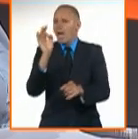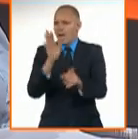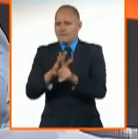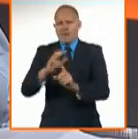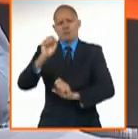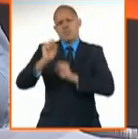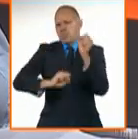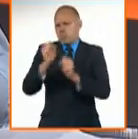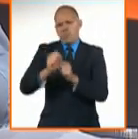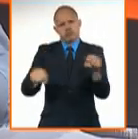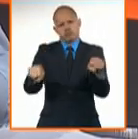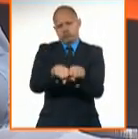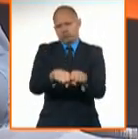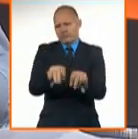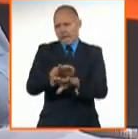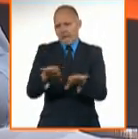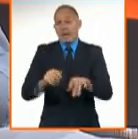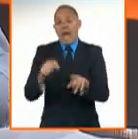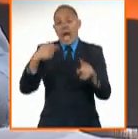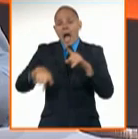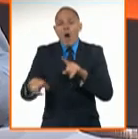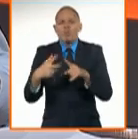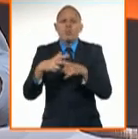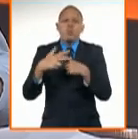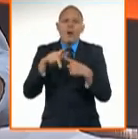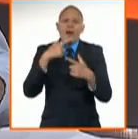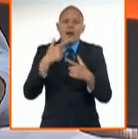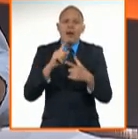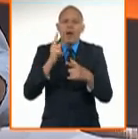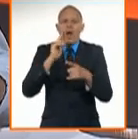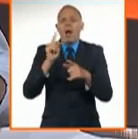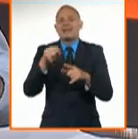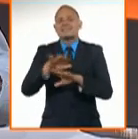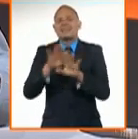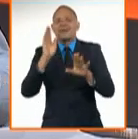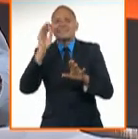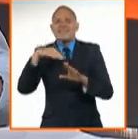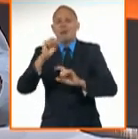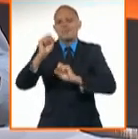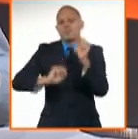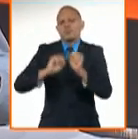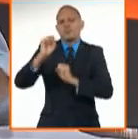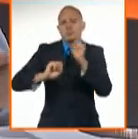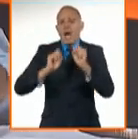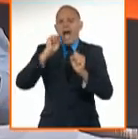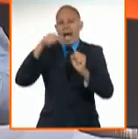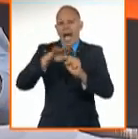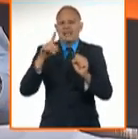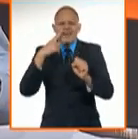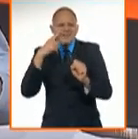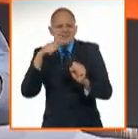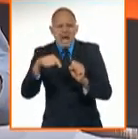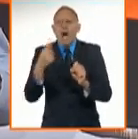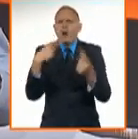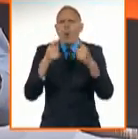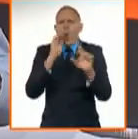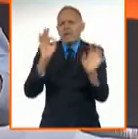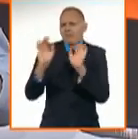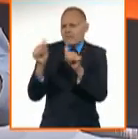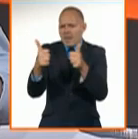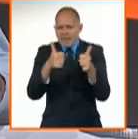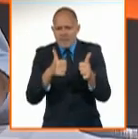girador la turbina se les realizaron las pruebas de las válvulas de seguridad y están con su